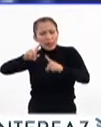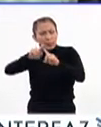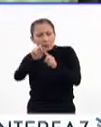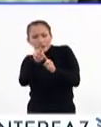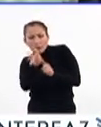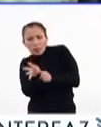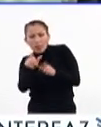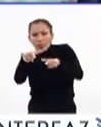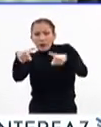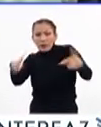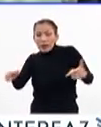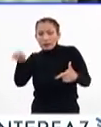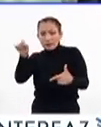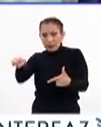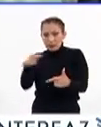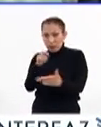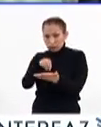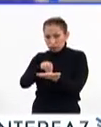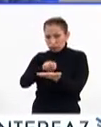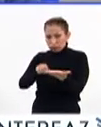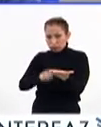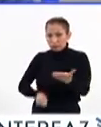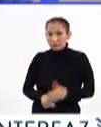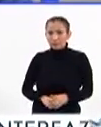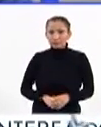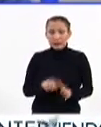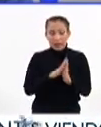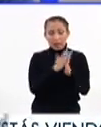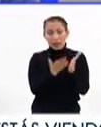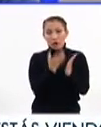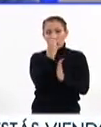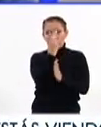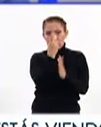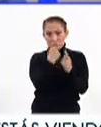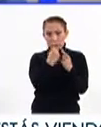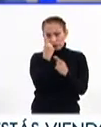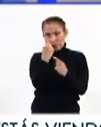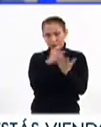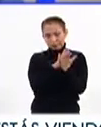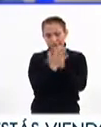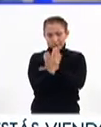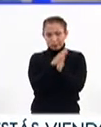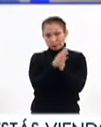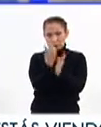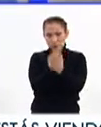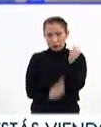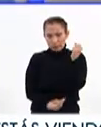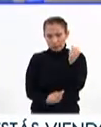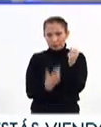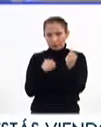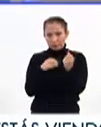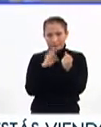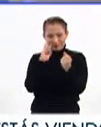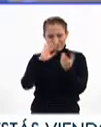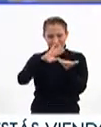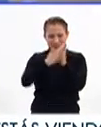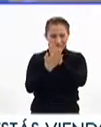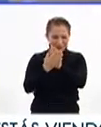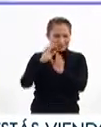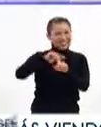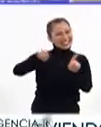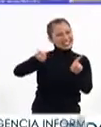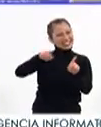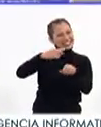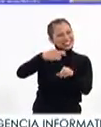variante lingüística en la que está editado. Es un libro 2 en 1, así lo llamamos. Lo giramos y tiene otra